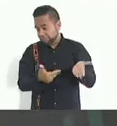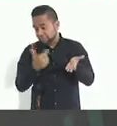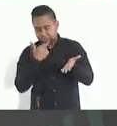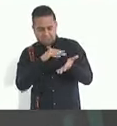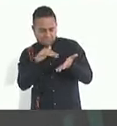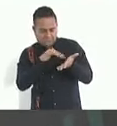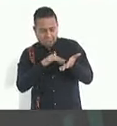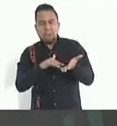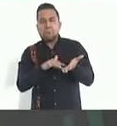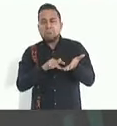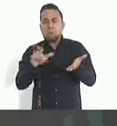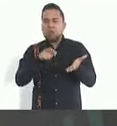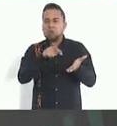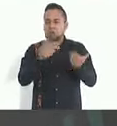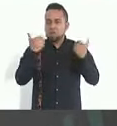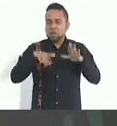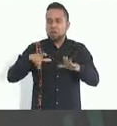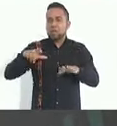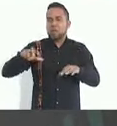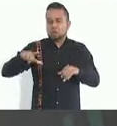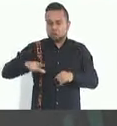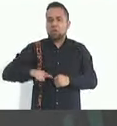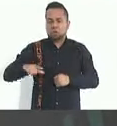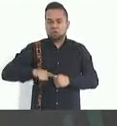eso cuando fue gobernante,